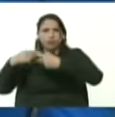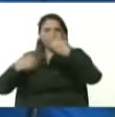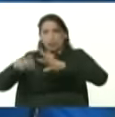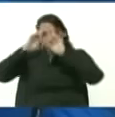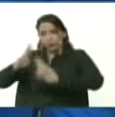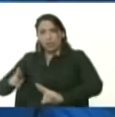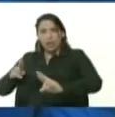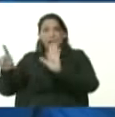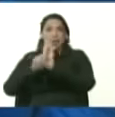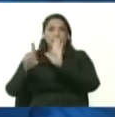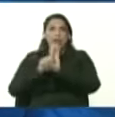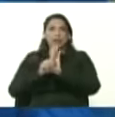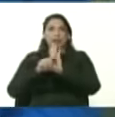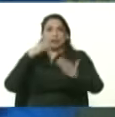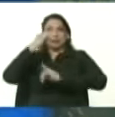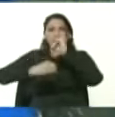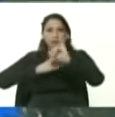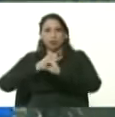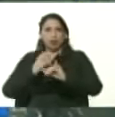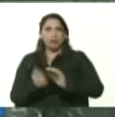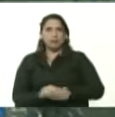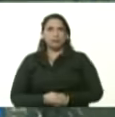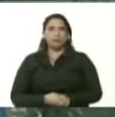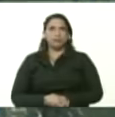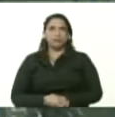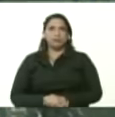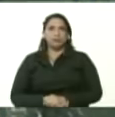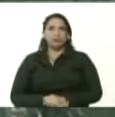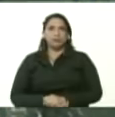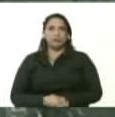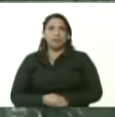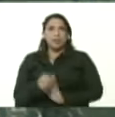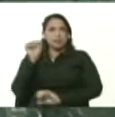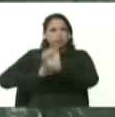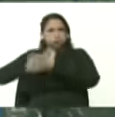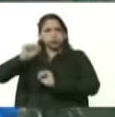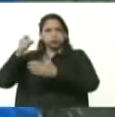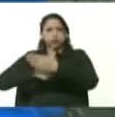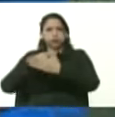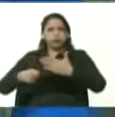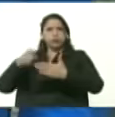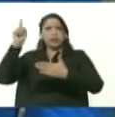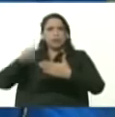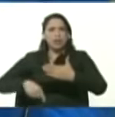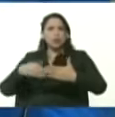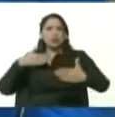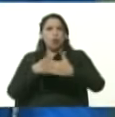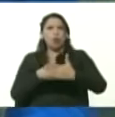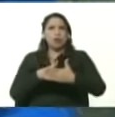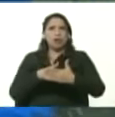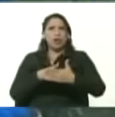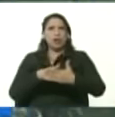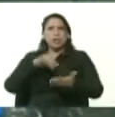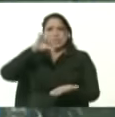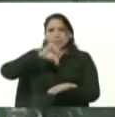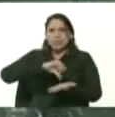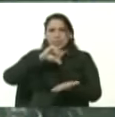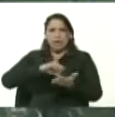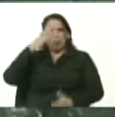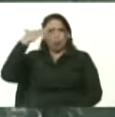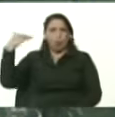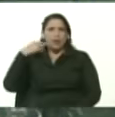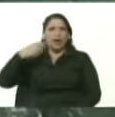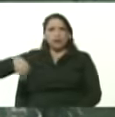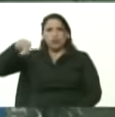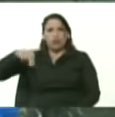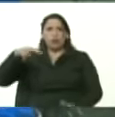respetuoso de la legalidad internacional. Rechazamos las sanciones igualmente contra Irán, contra Corea del Norte,